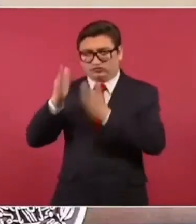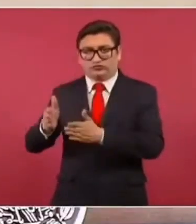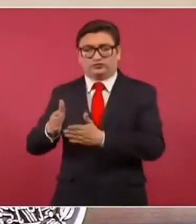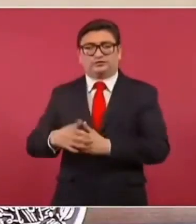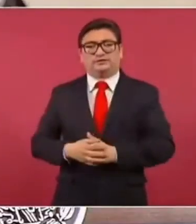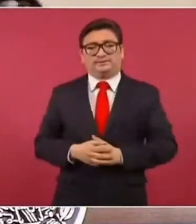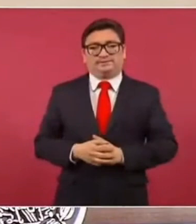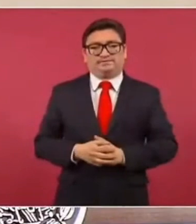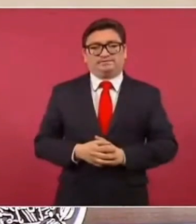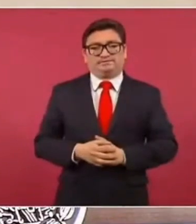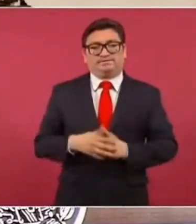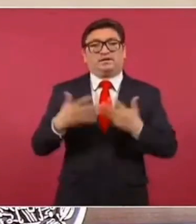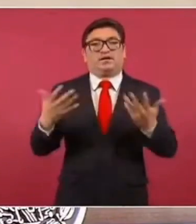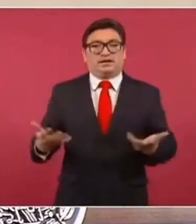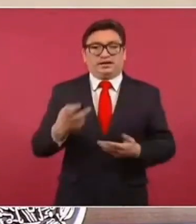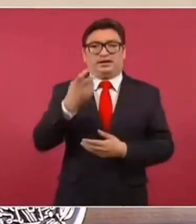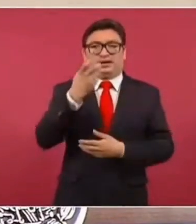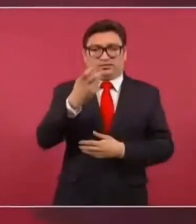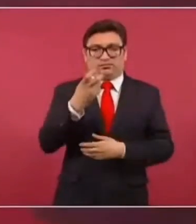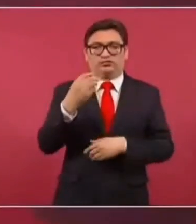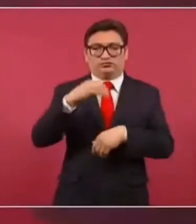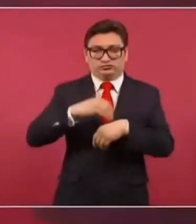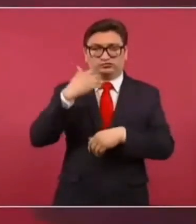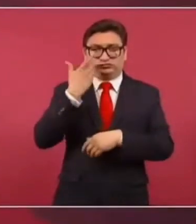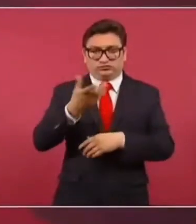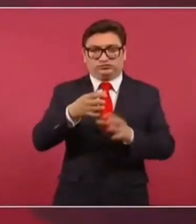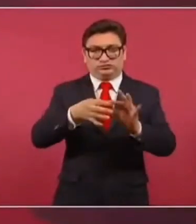Entonces, nada más eso, ¿no? De